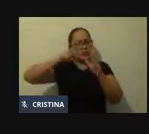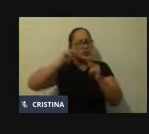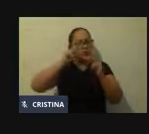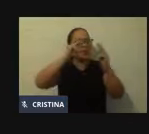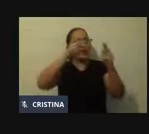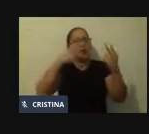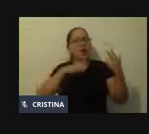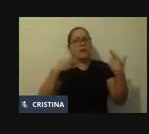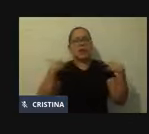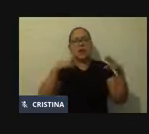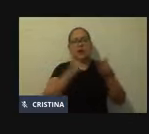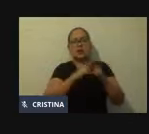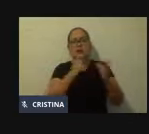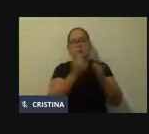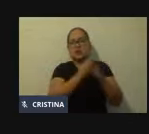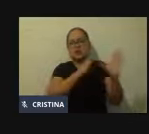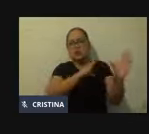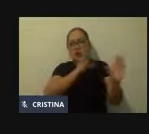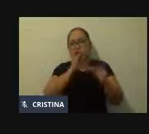clase,